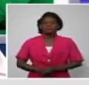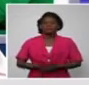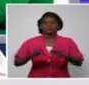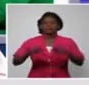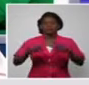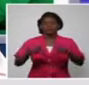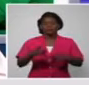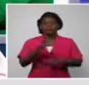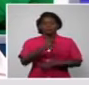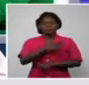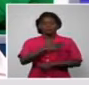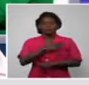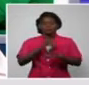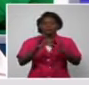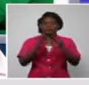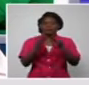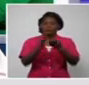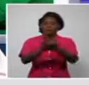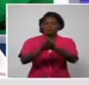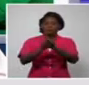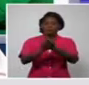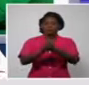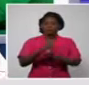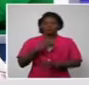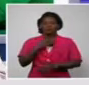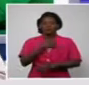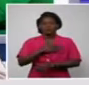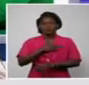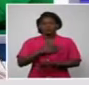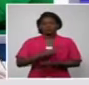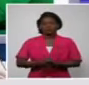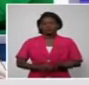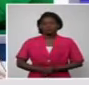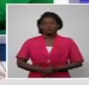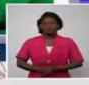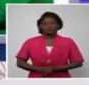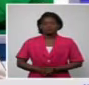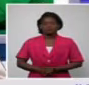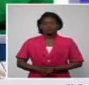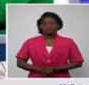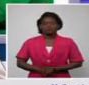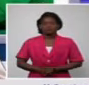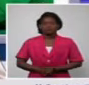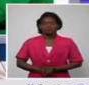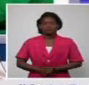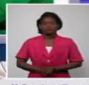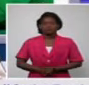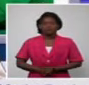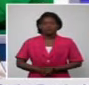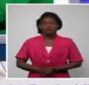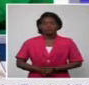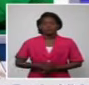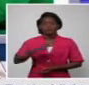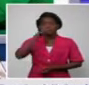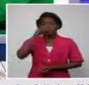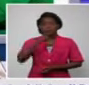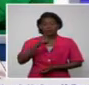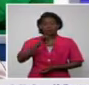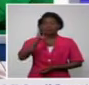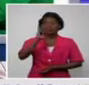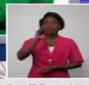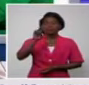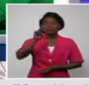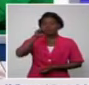nuestras condolencias. El otro es un paciente masculino de 72 años de edad, del municipio de Jucal, en